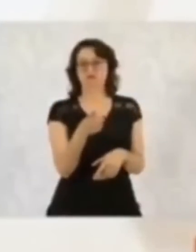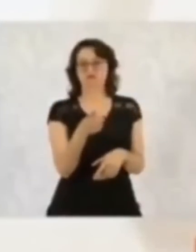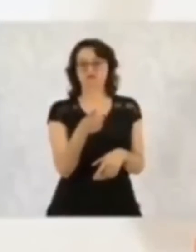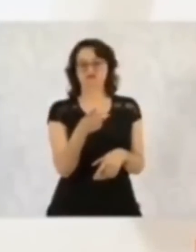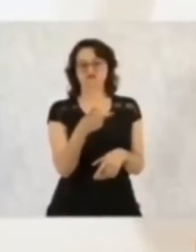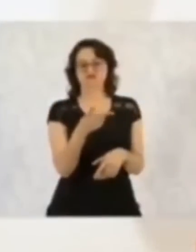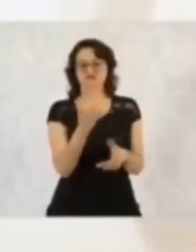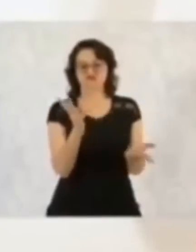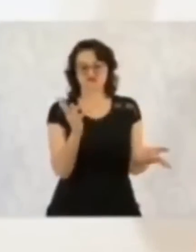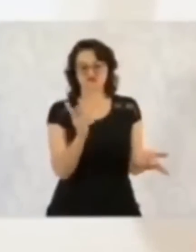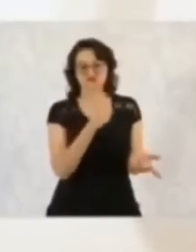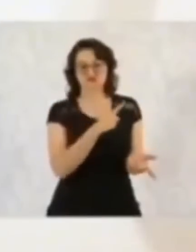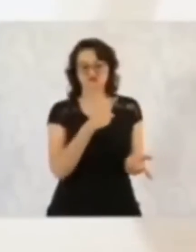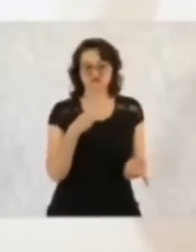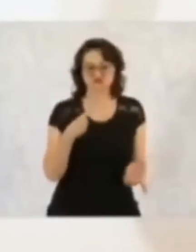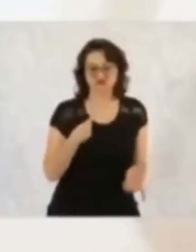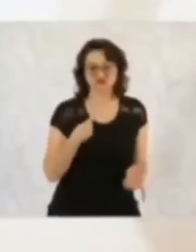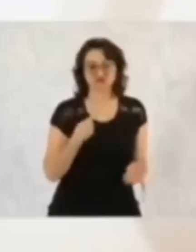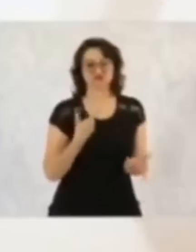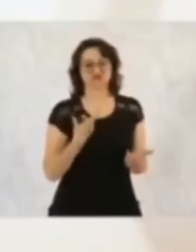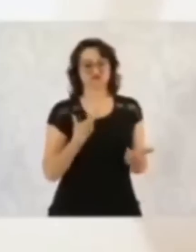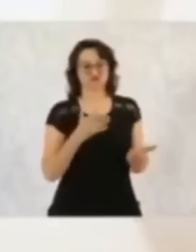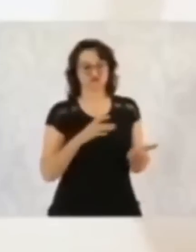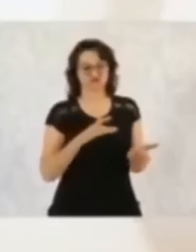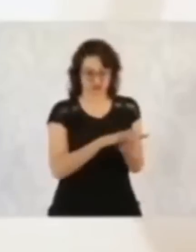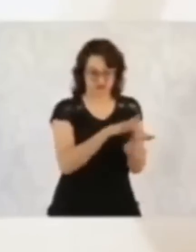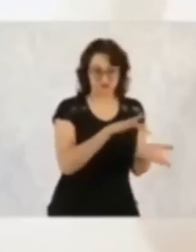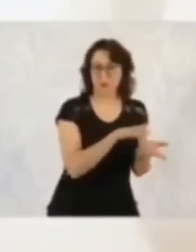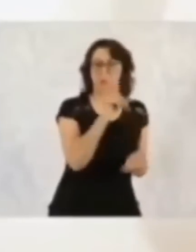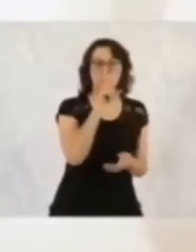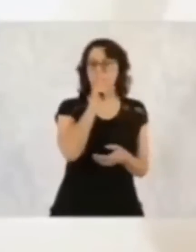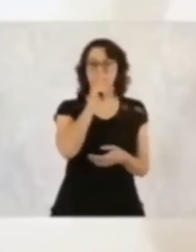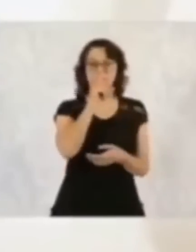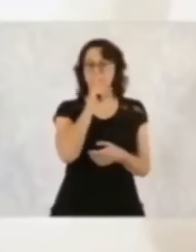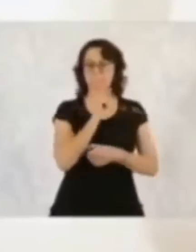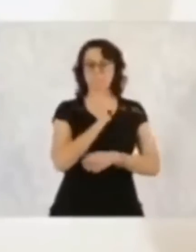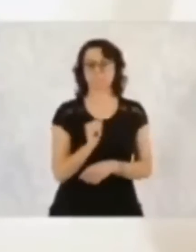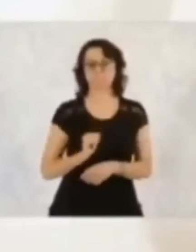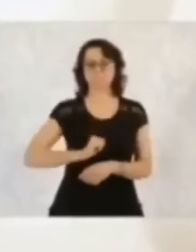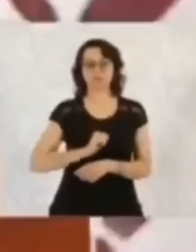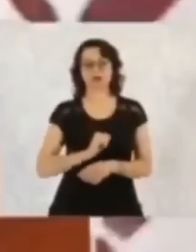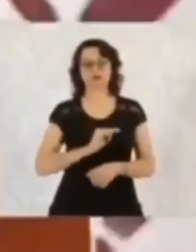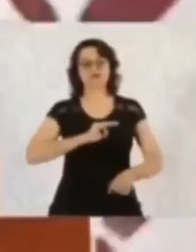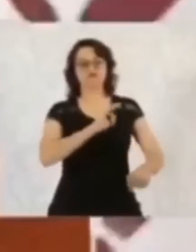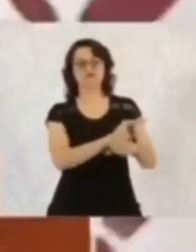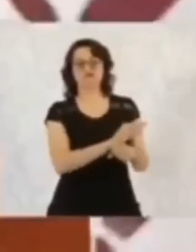incremento de su deuda, sino que realmente fue por influencias?